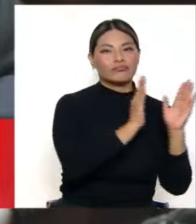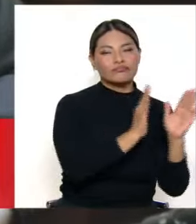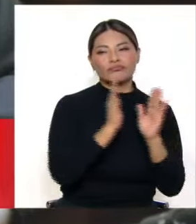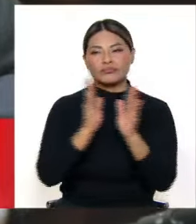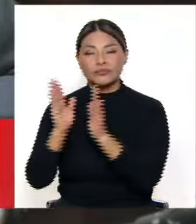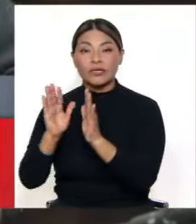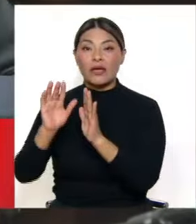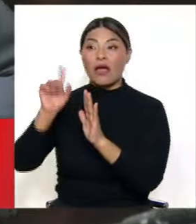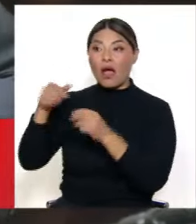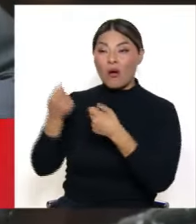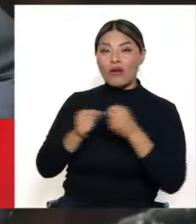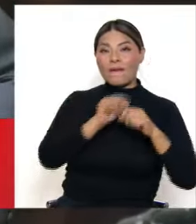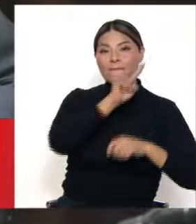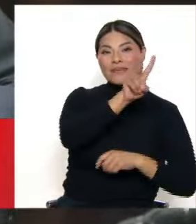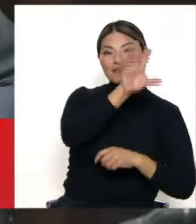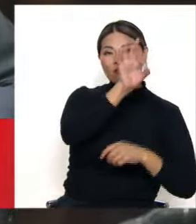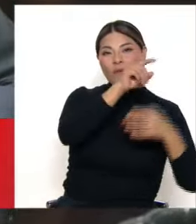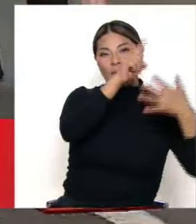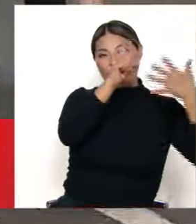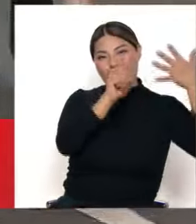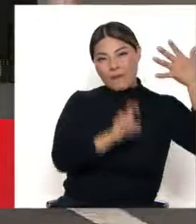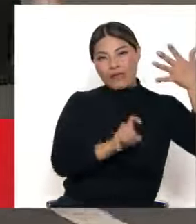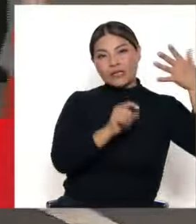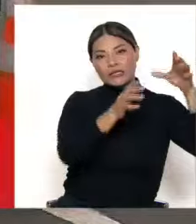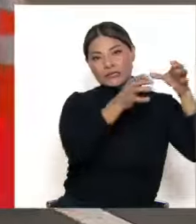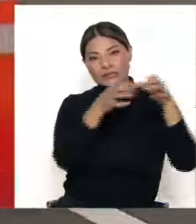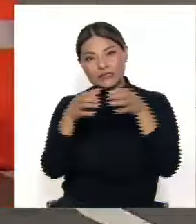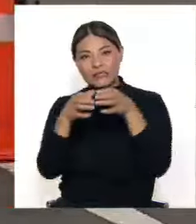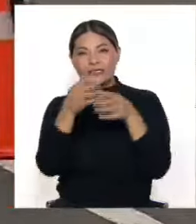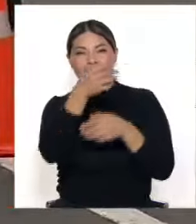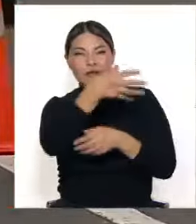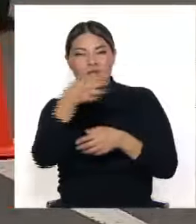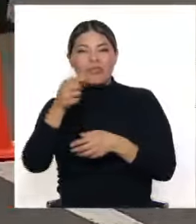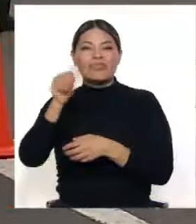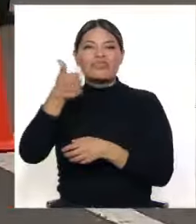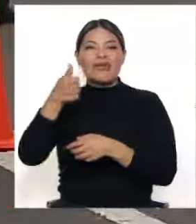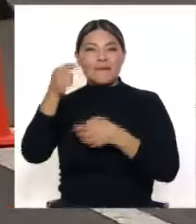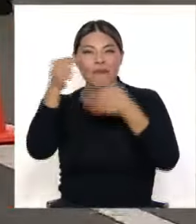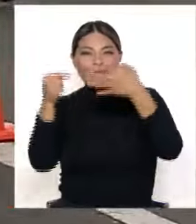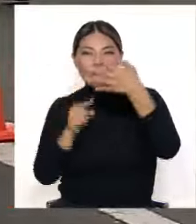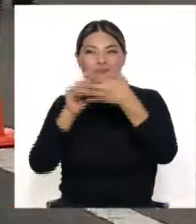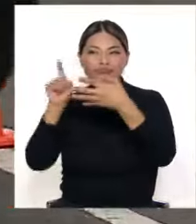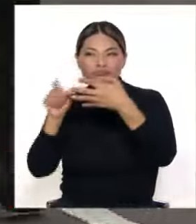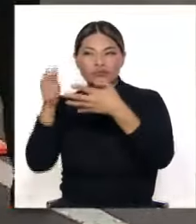menos 10 están relacionadas a la lucha contra la inseguridad